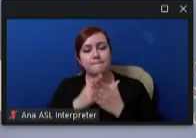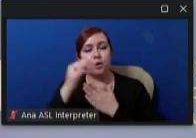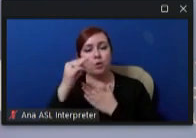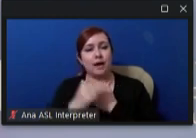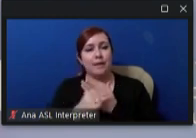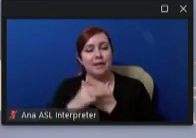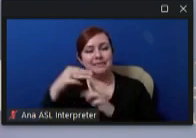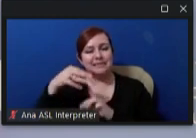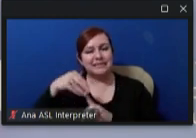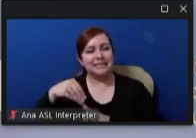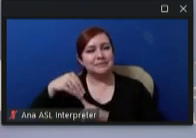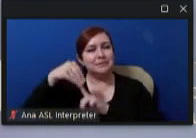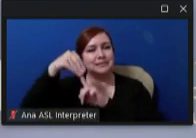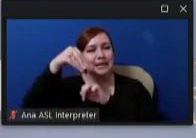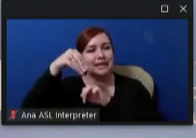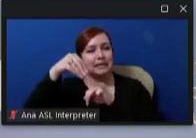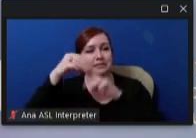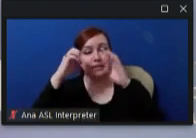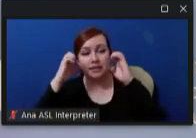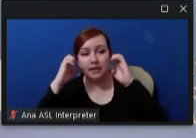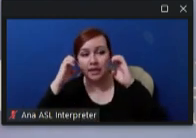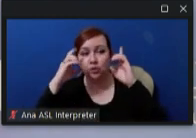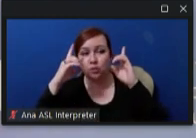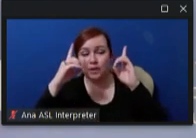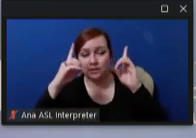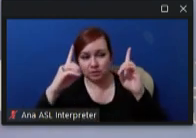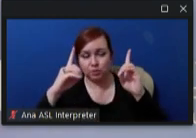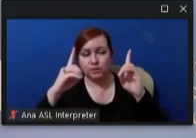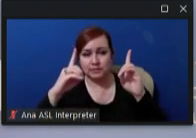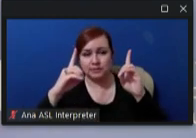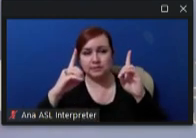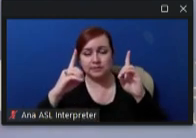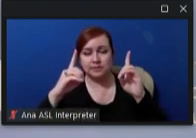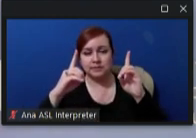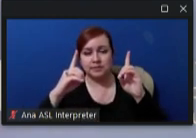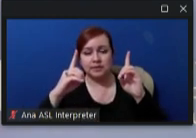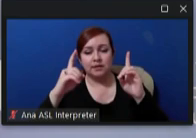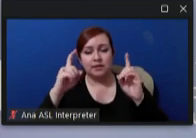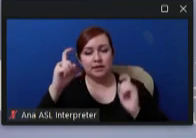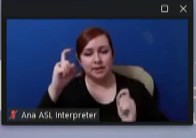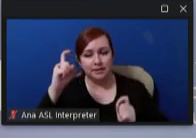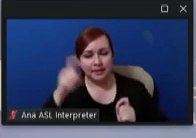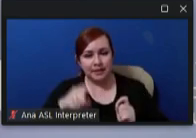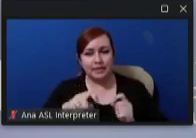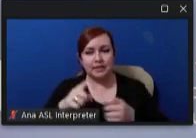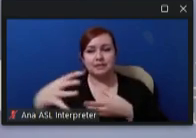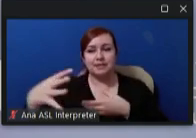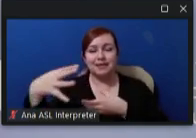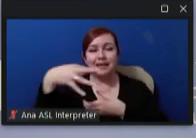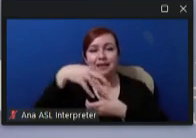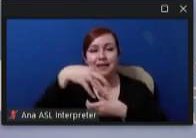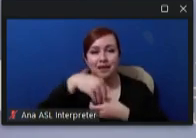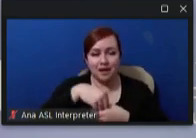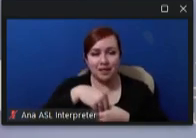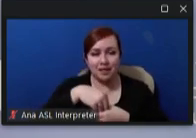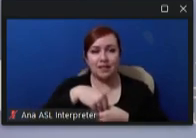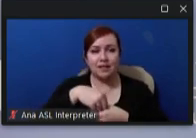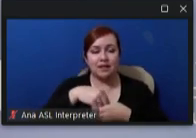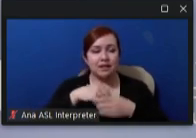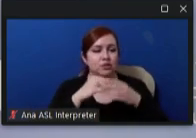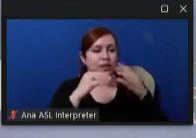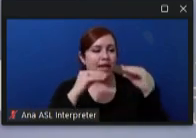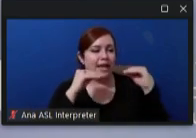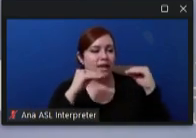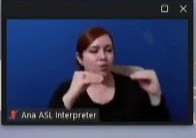de educación que tiene que ser integral, educación sobre la